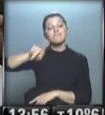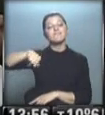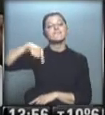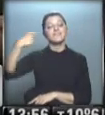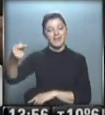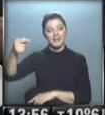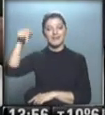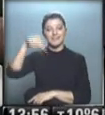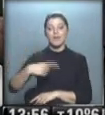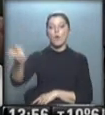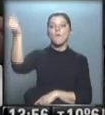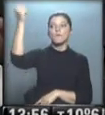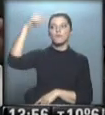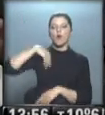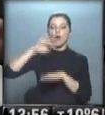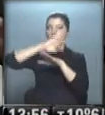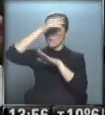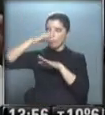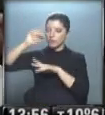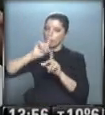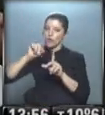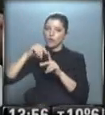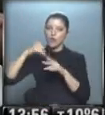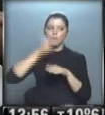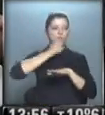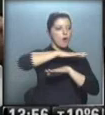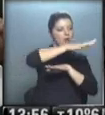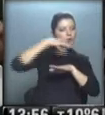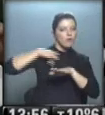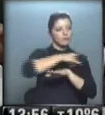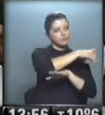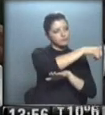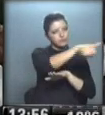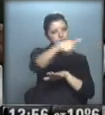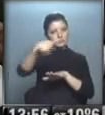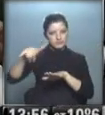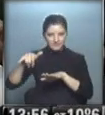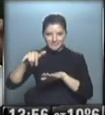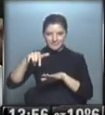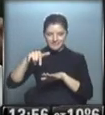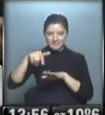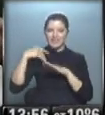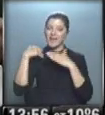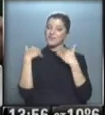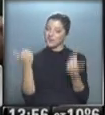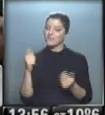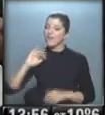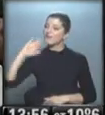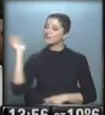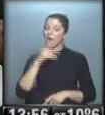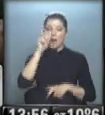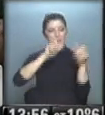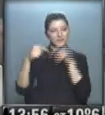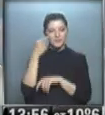vuelve ya no por la Cordillera sino vuelve por el océano por Madrid señora presidenta Así que todos los habitantes de